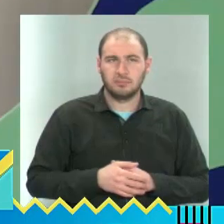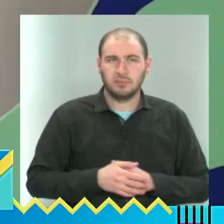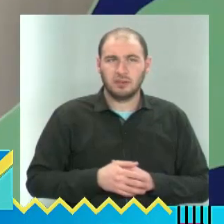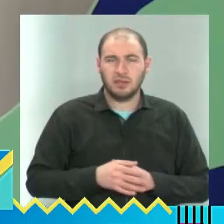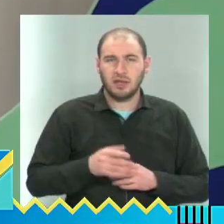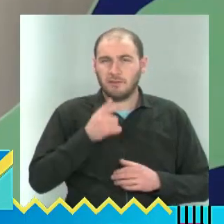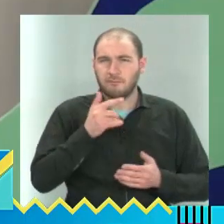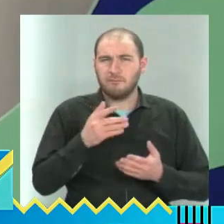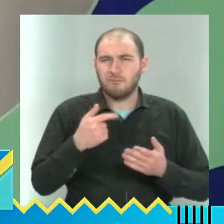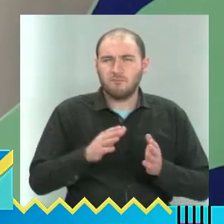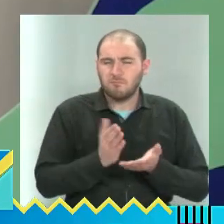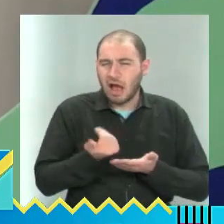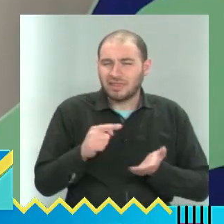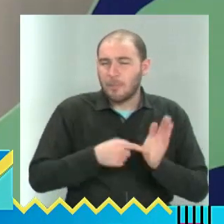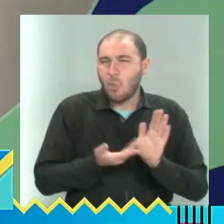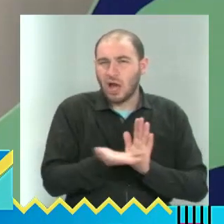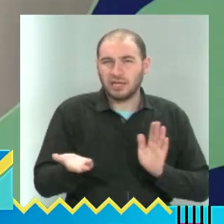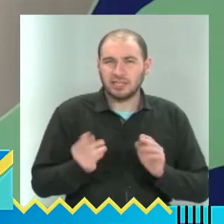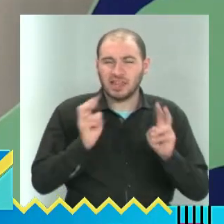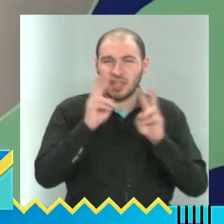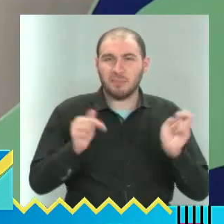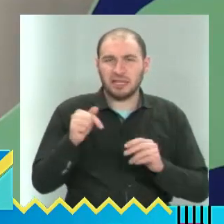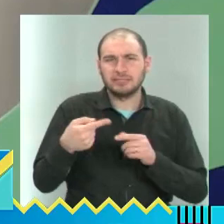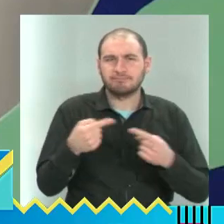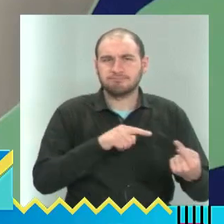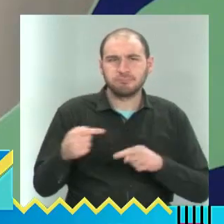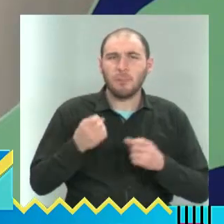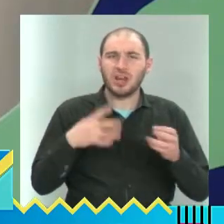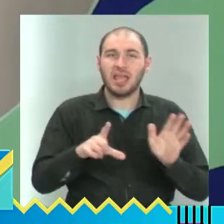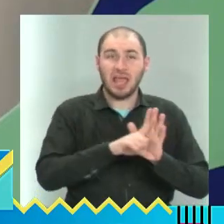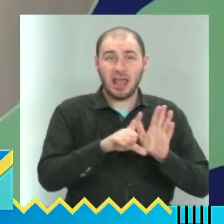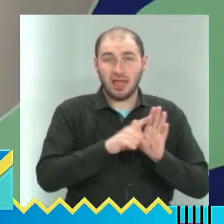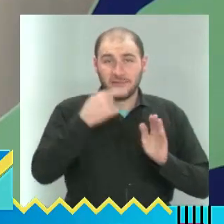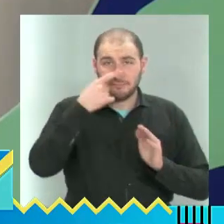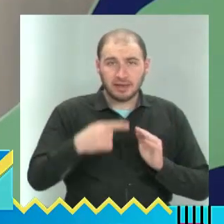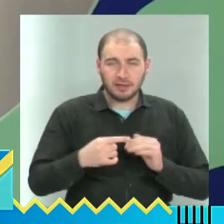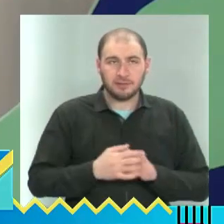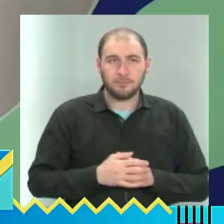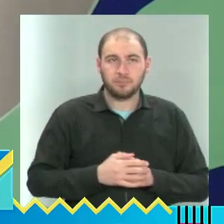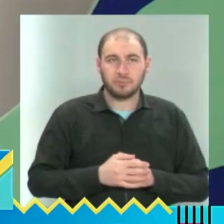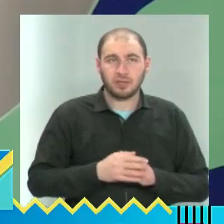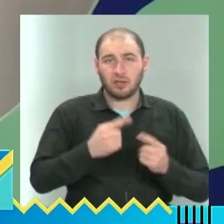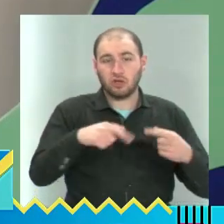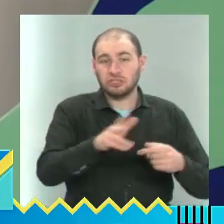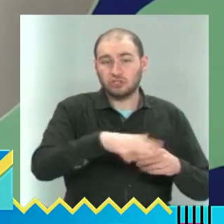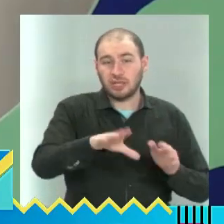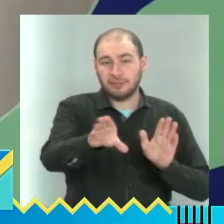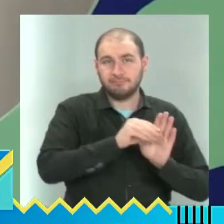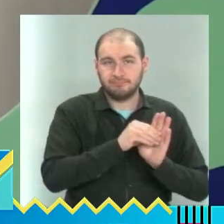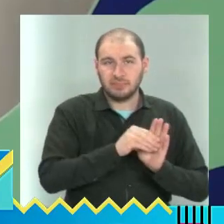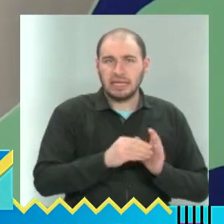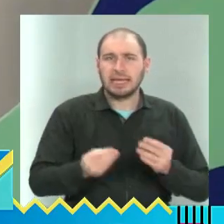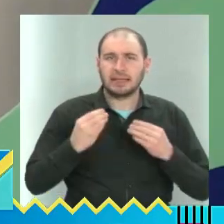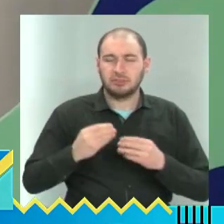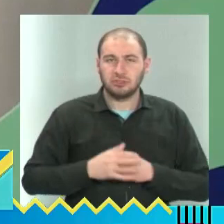la cuerda floja era la visibilidad que había sobre estos conflictos, digamos, porque la legislación en definitiva va recogiendo conflictos sociales. Y